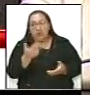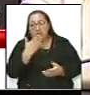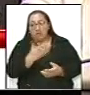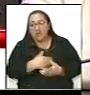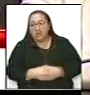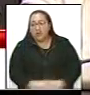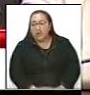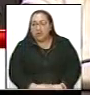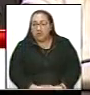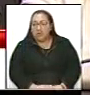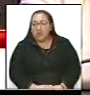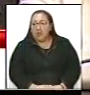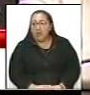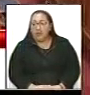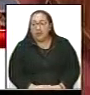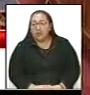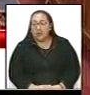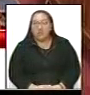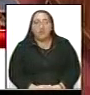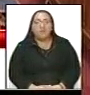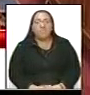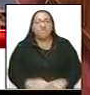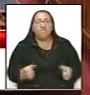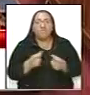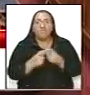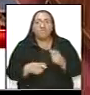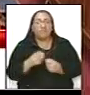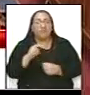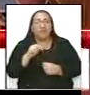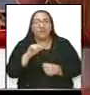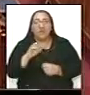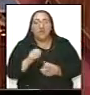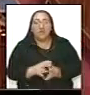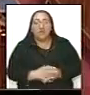presidente. Tiene la palabra el congresista Neira.